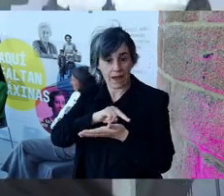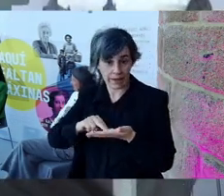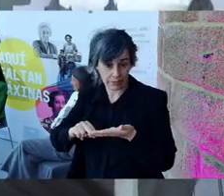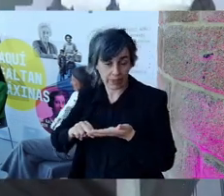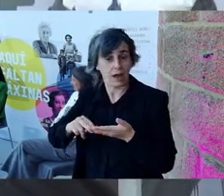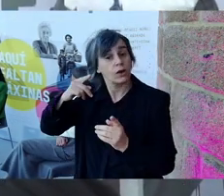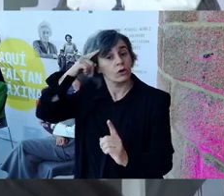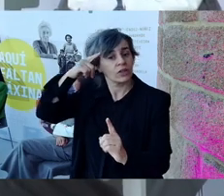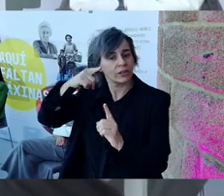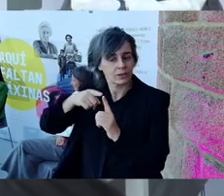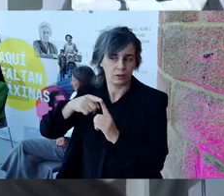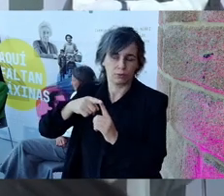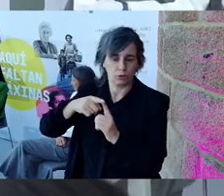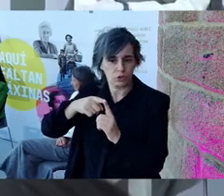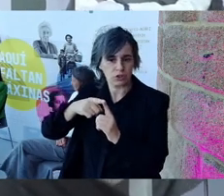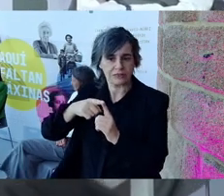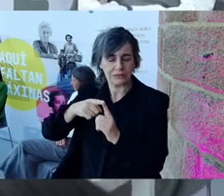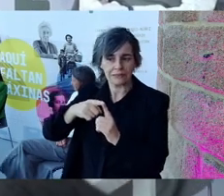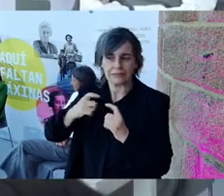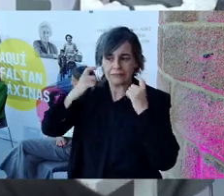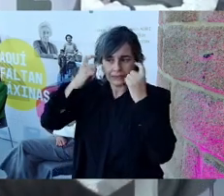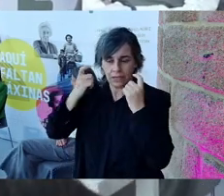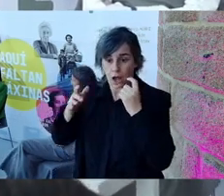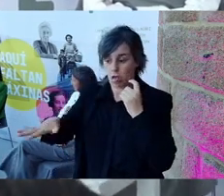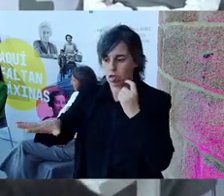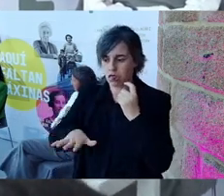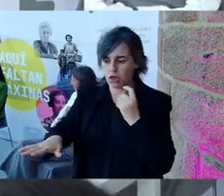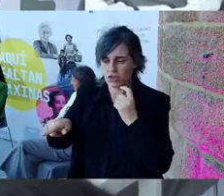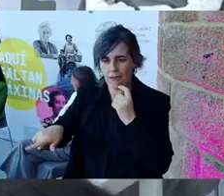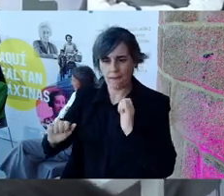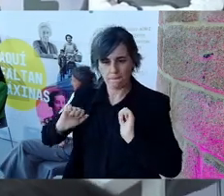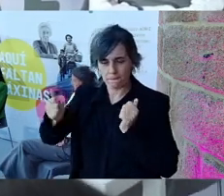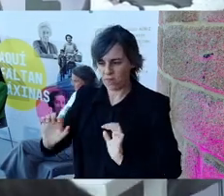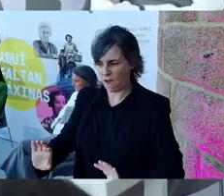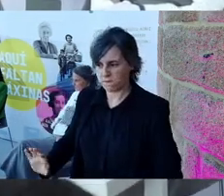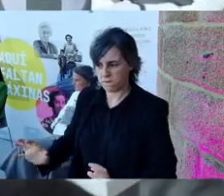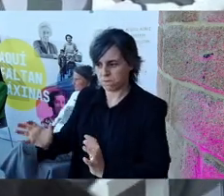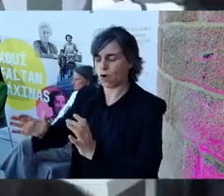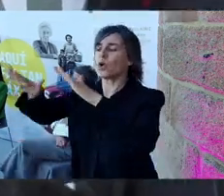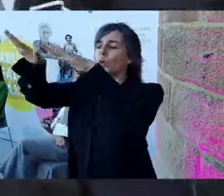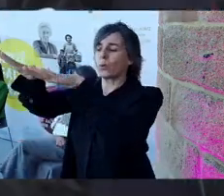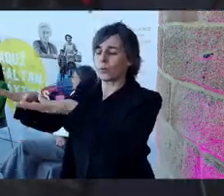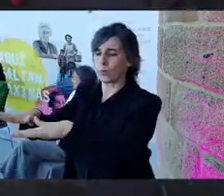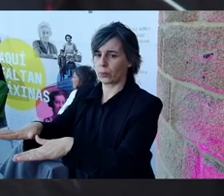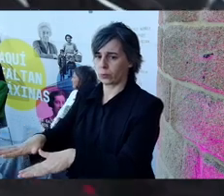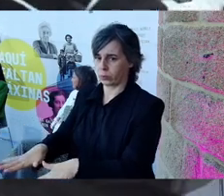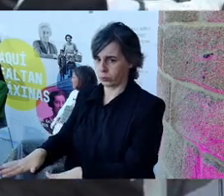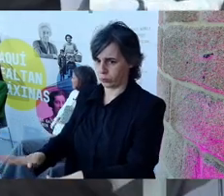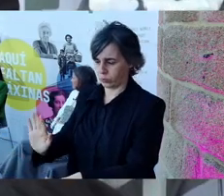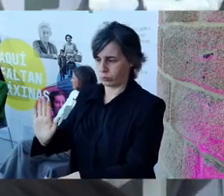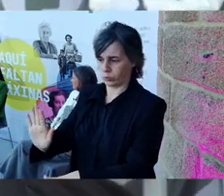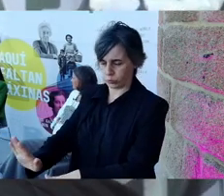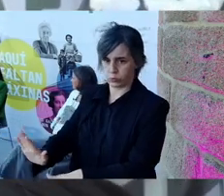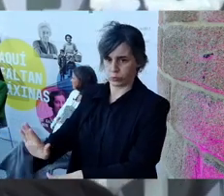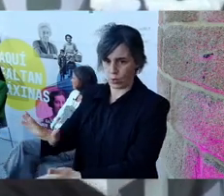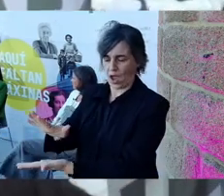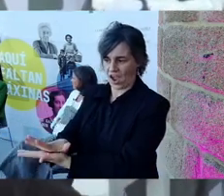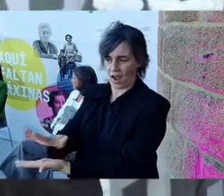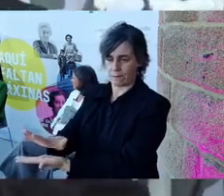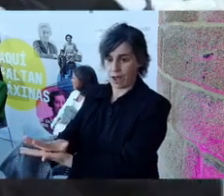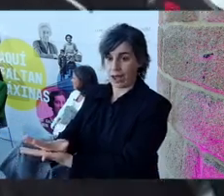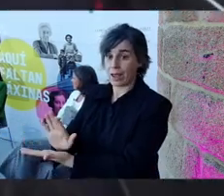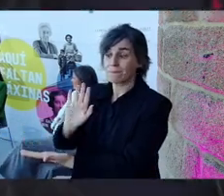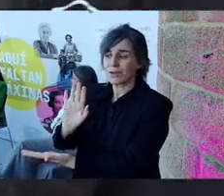Galicia para poder aplacar una zona en rebeldía que estaría aquí situada, pero que